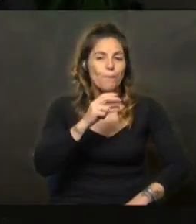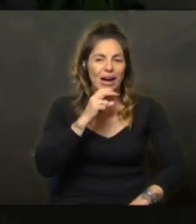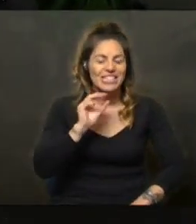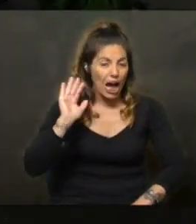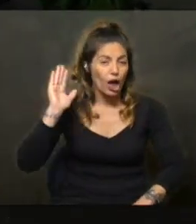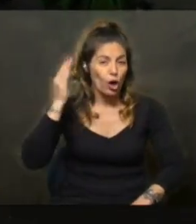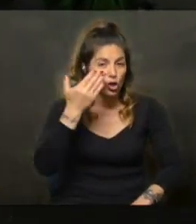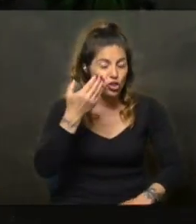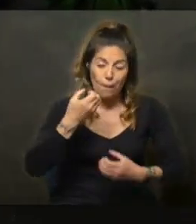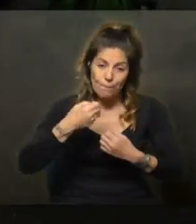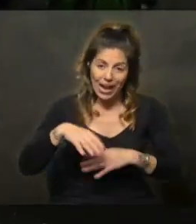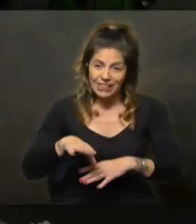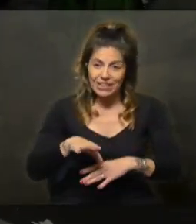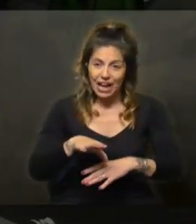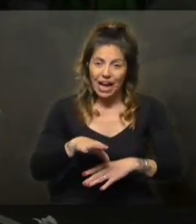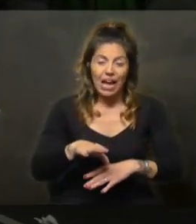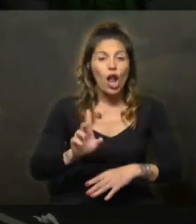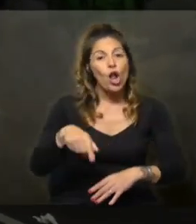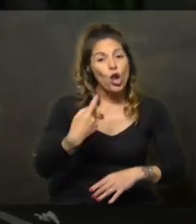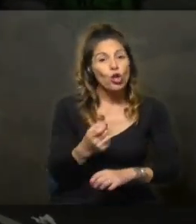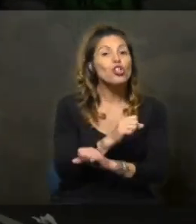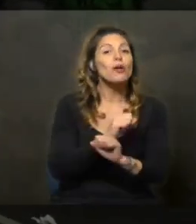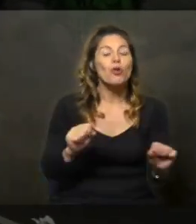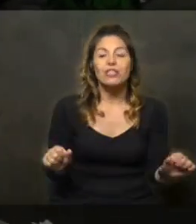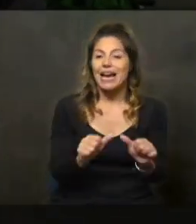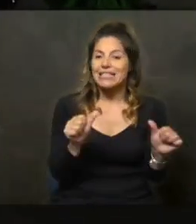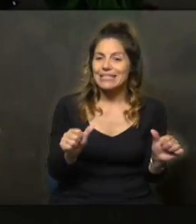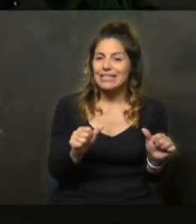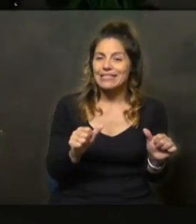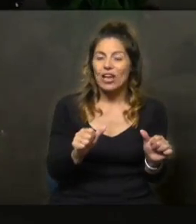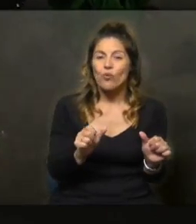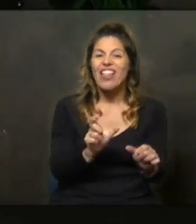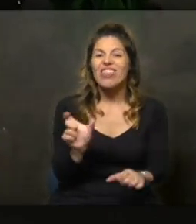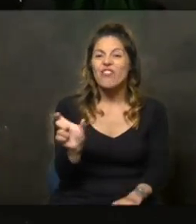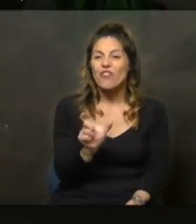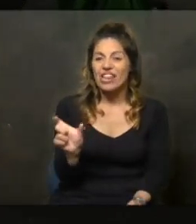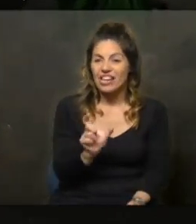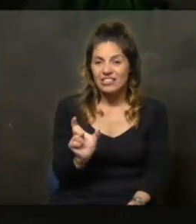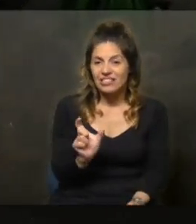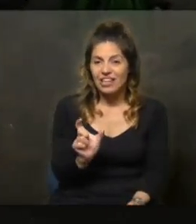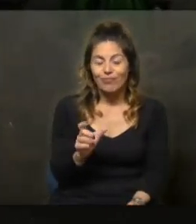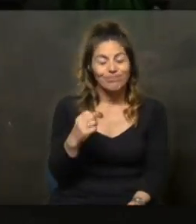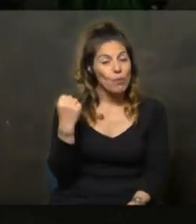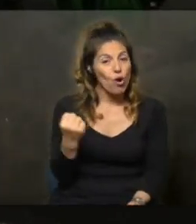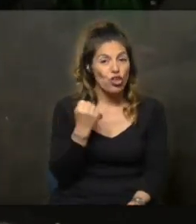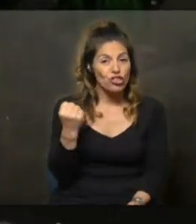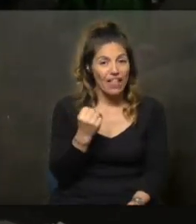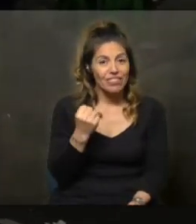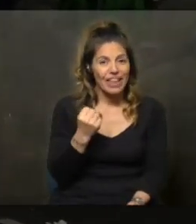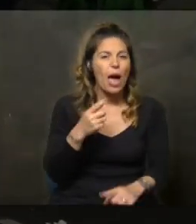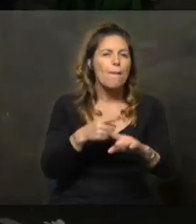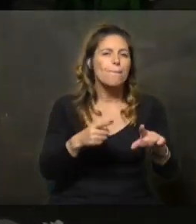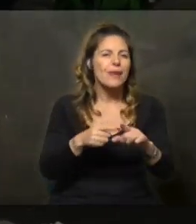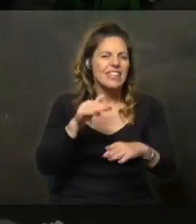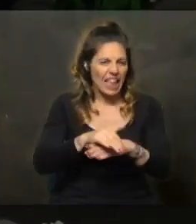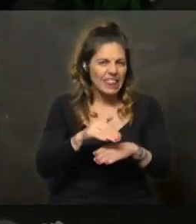reconoció la derrota era lo otro que podía pasar una distancia considerable ya desde media tarde se